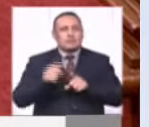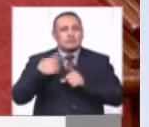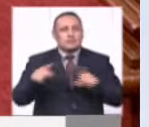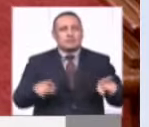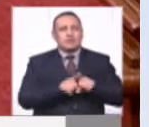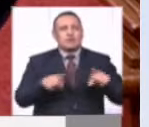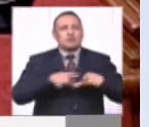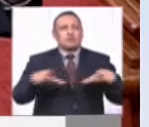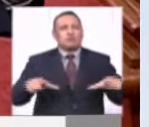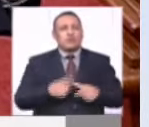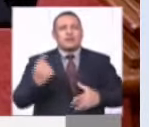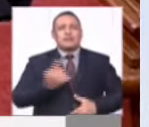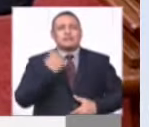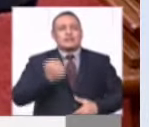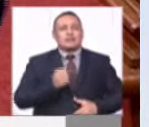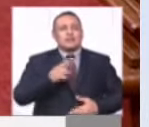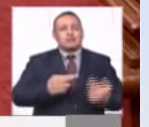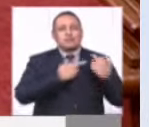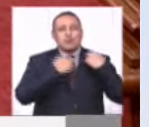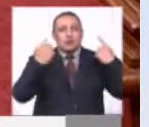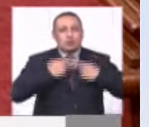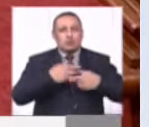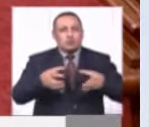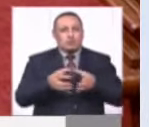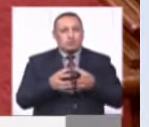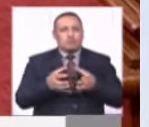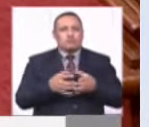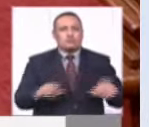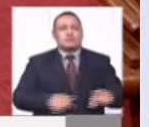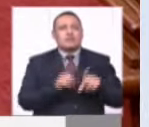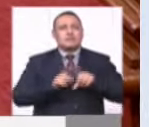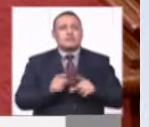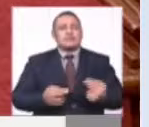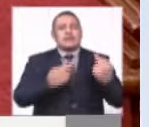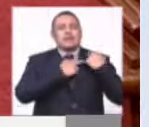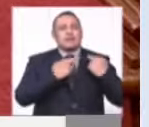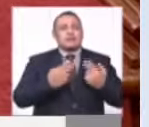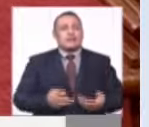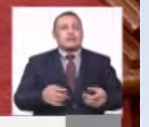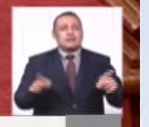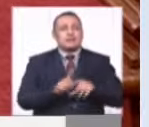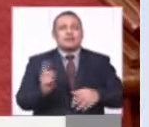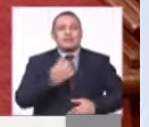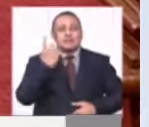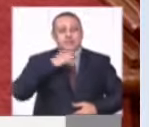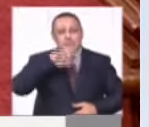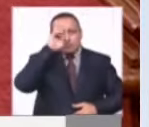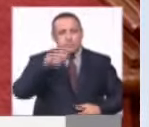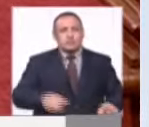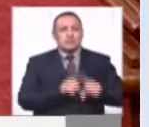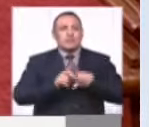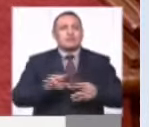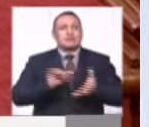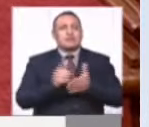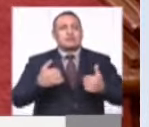Es un puerto que va a ser el rol de un puerto concentrador de la carga nacional primero y